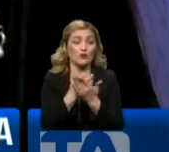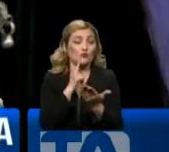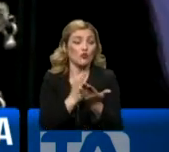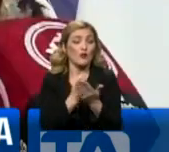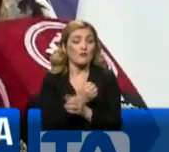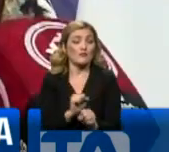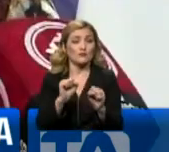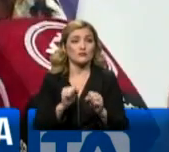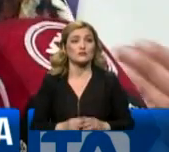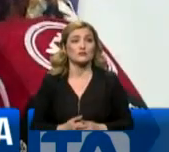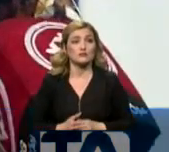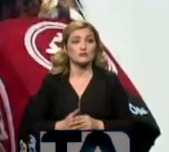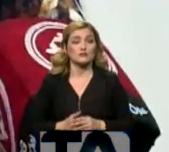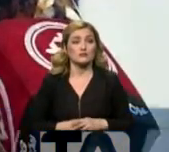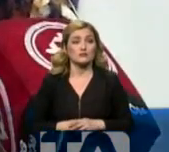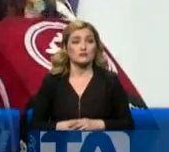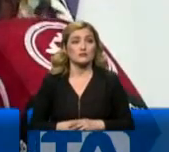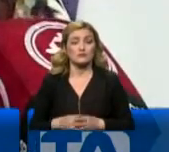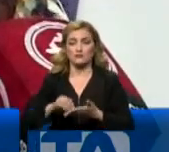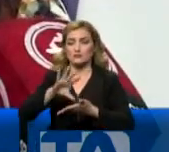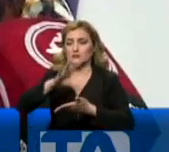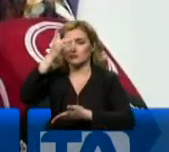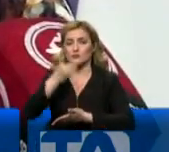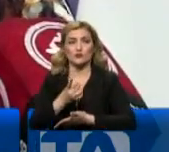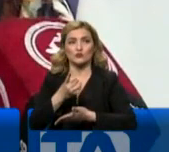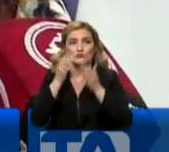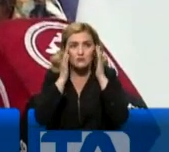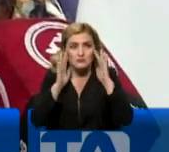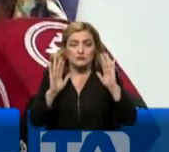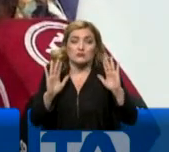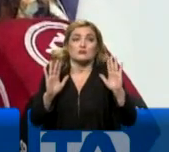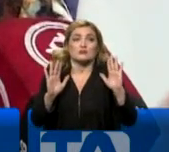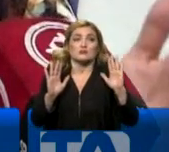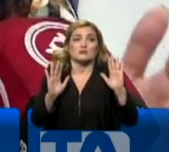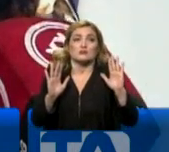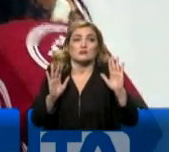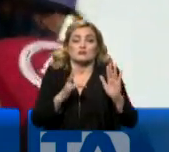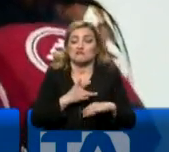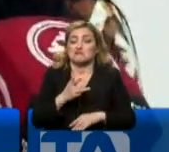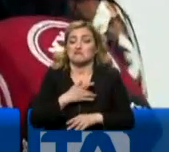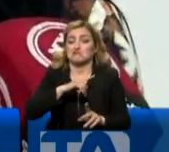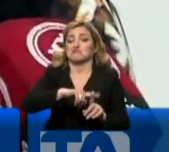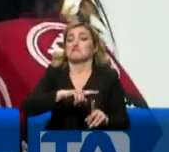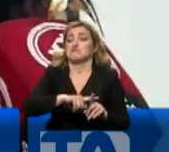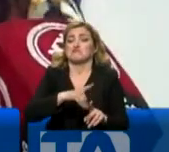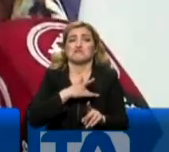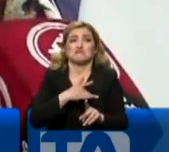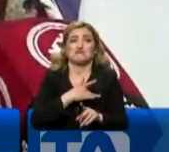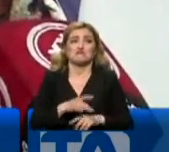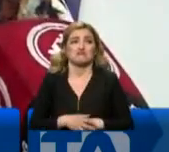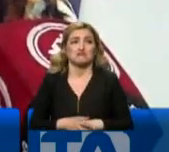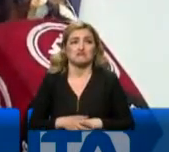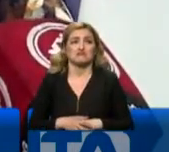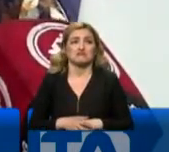de descargo. Lo que resuelva la Asamblea no lo sabemos, pero lo miro con bastante optimismo, puesto